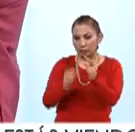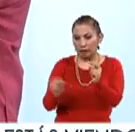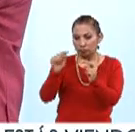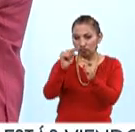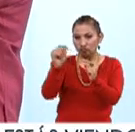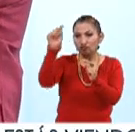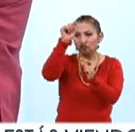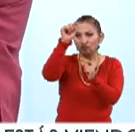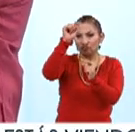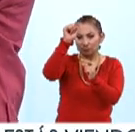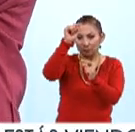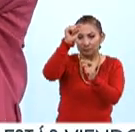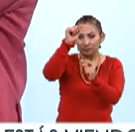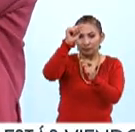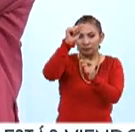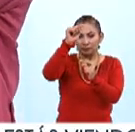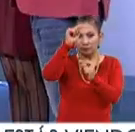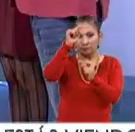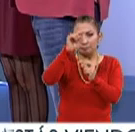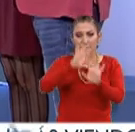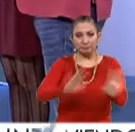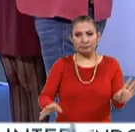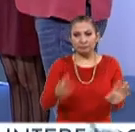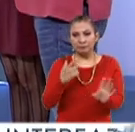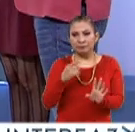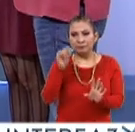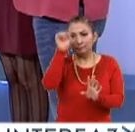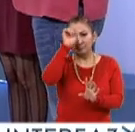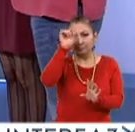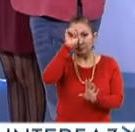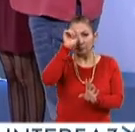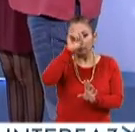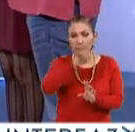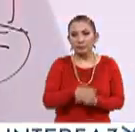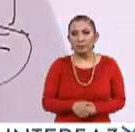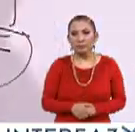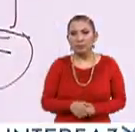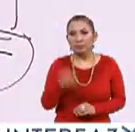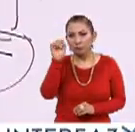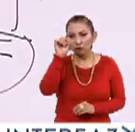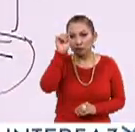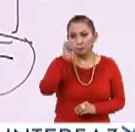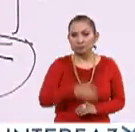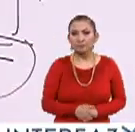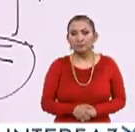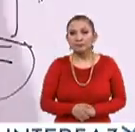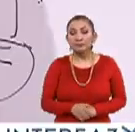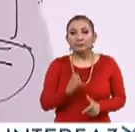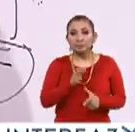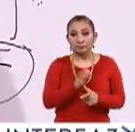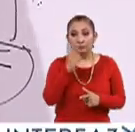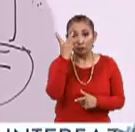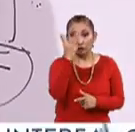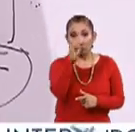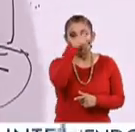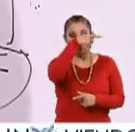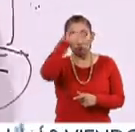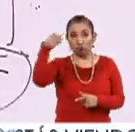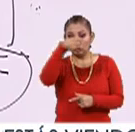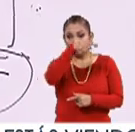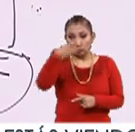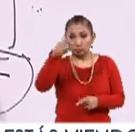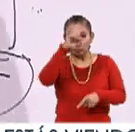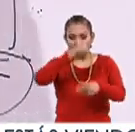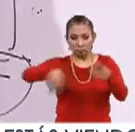suma. Exacto. ¿Eh? Ya subí el puntito. No sé si ya lo puse o no lo he puesto. No. Aquí lo pongo. Entonces, aquí tengo dos rayas.